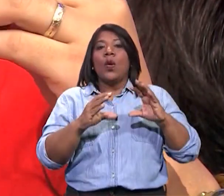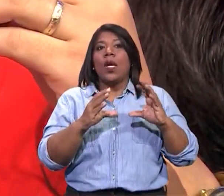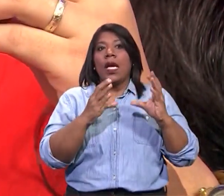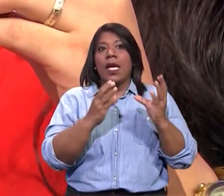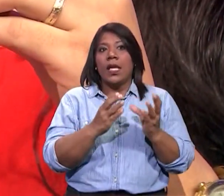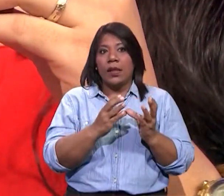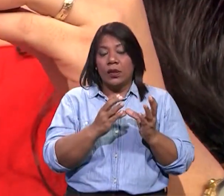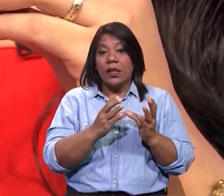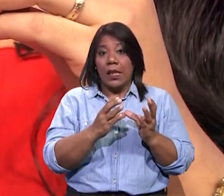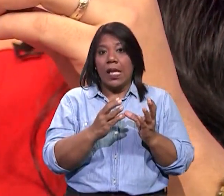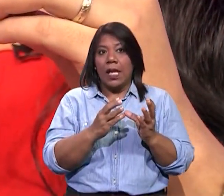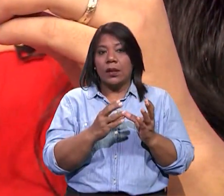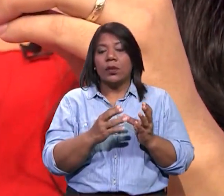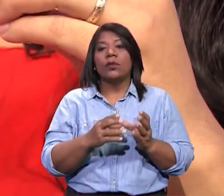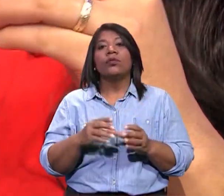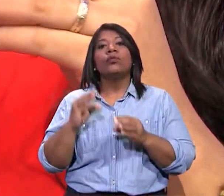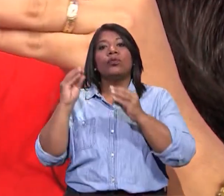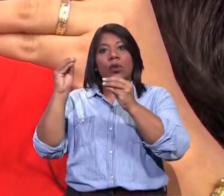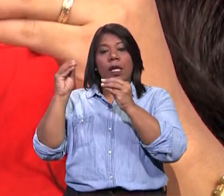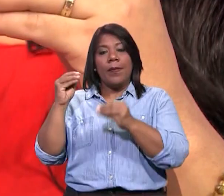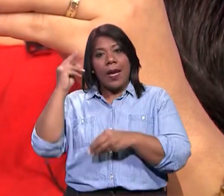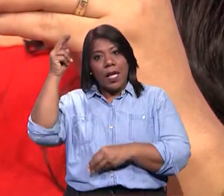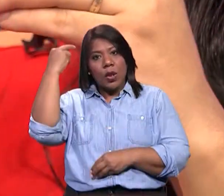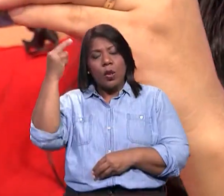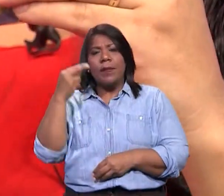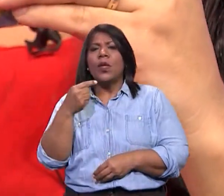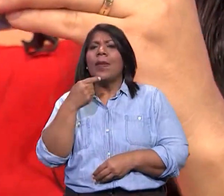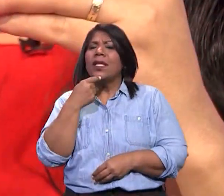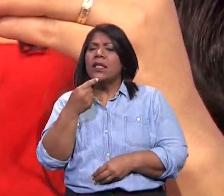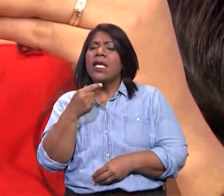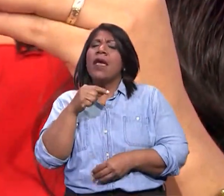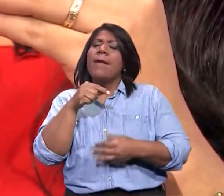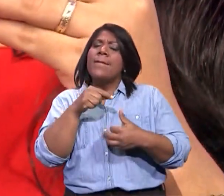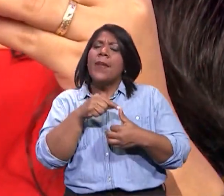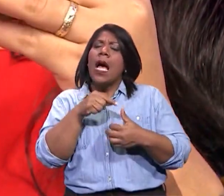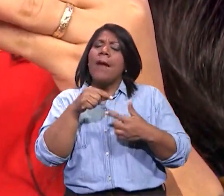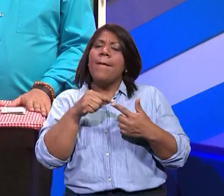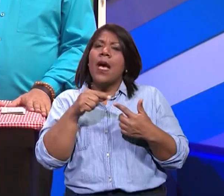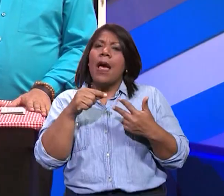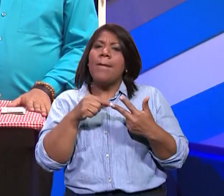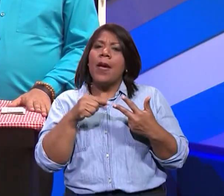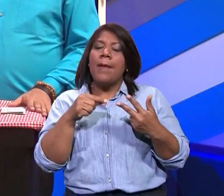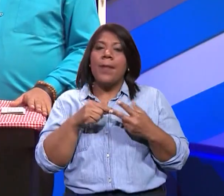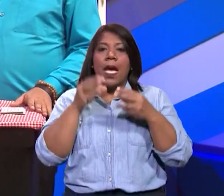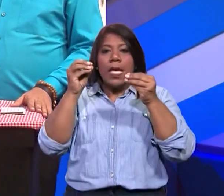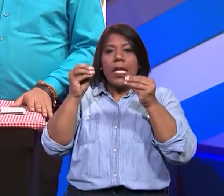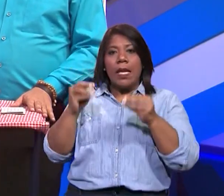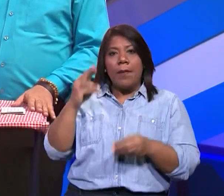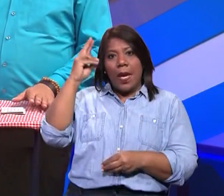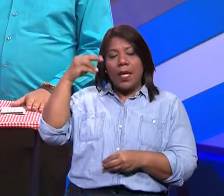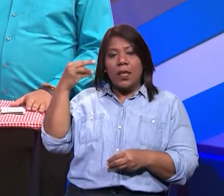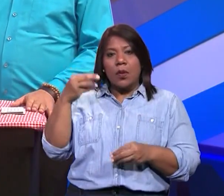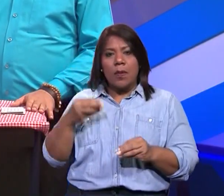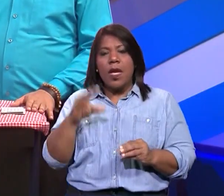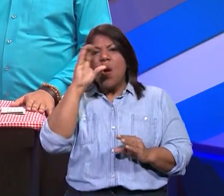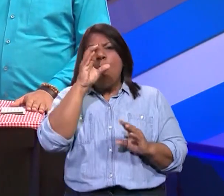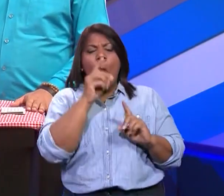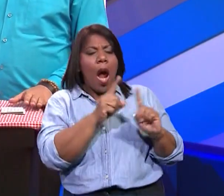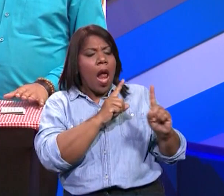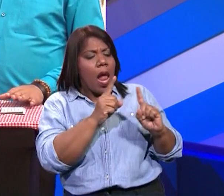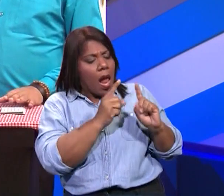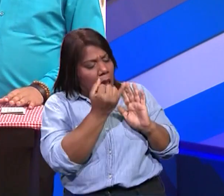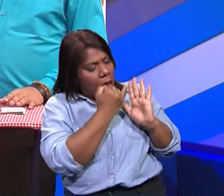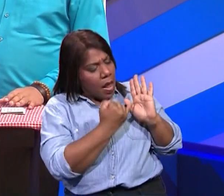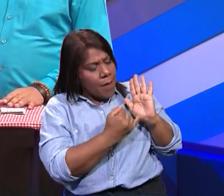a medida que yo voy dando la definición de acá de los conceptos. A ver, ahora maestra Noemí, vamos a